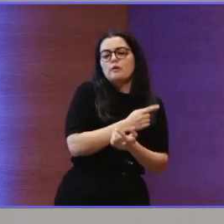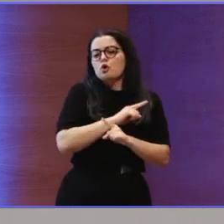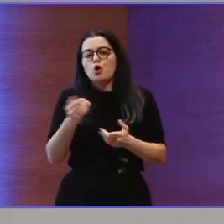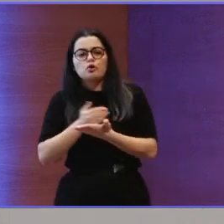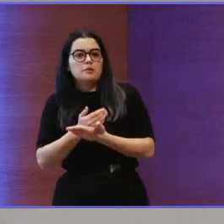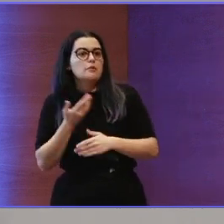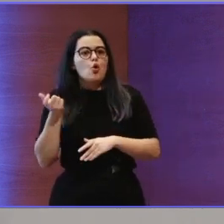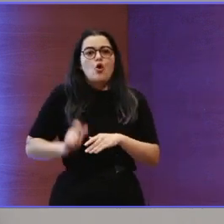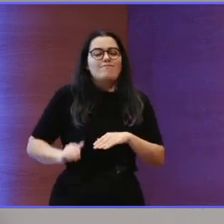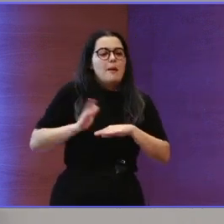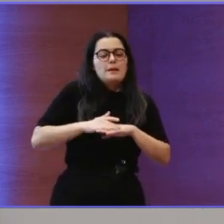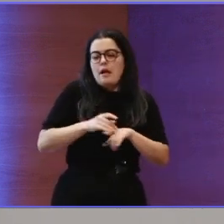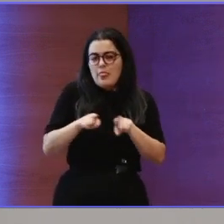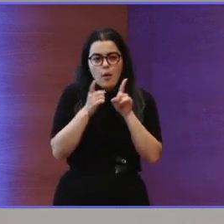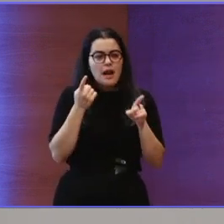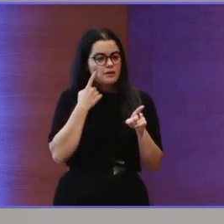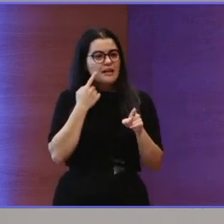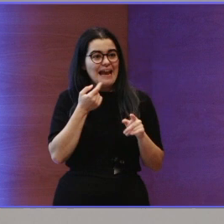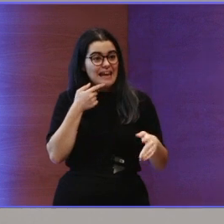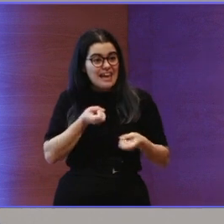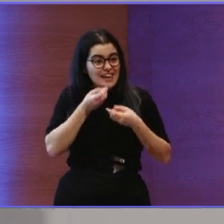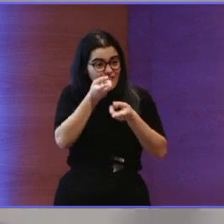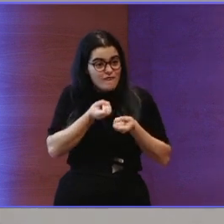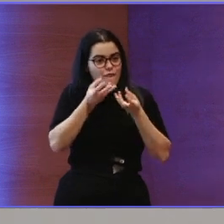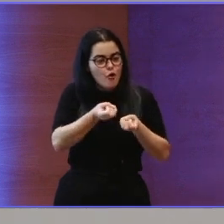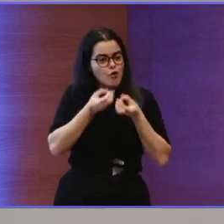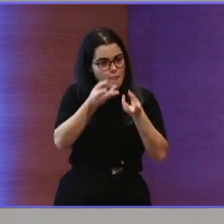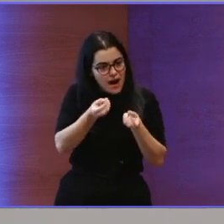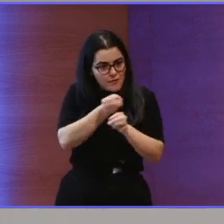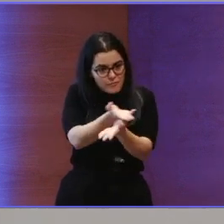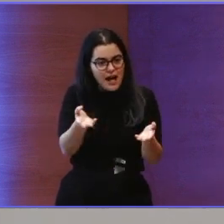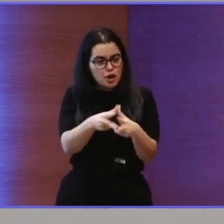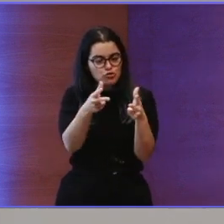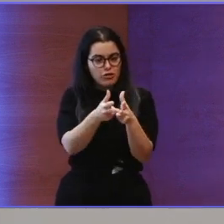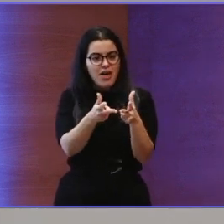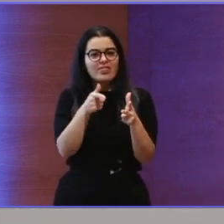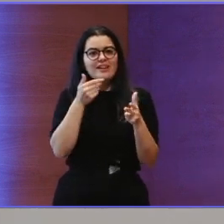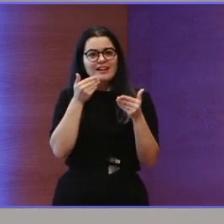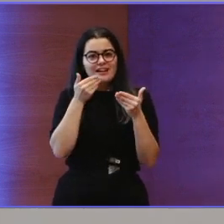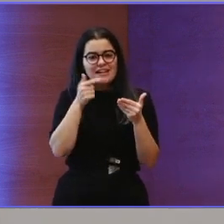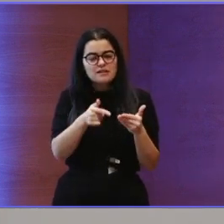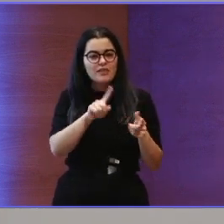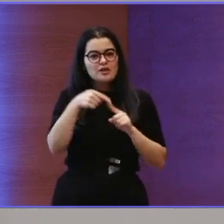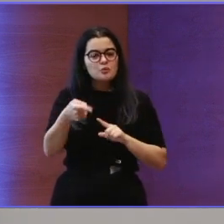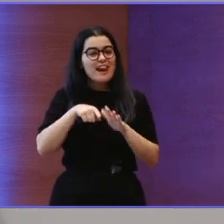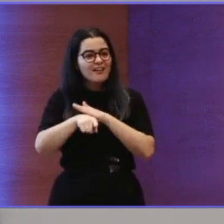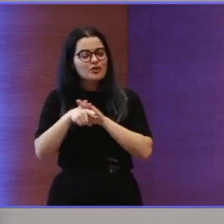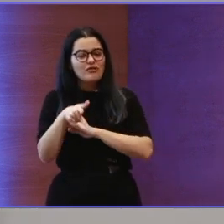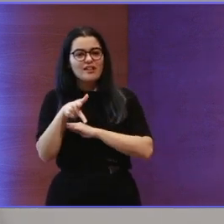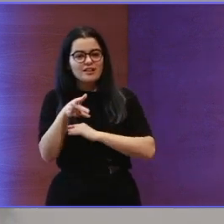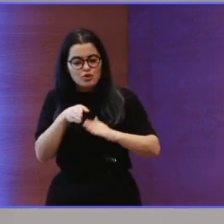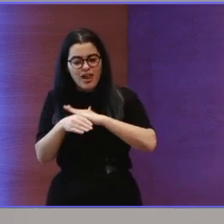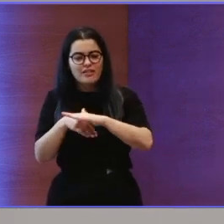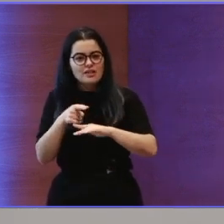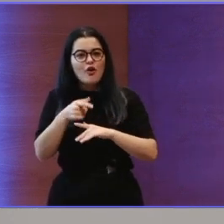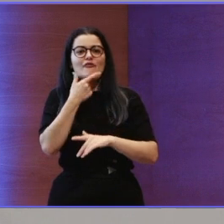eh facilita bueno facilita en concepto la gestión de ese derecho al acceso